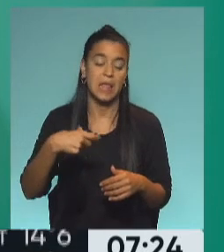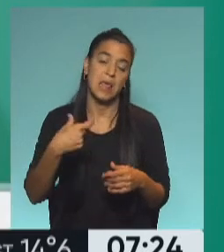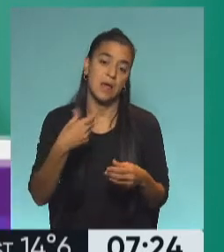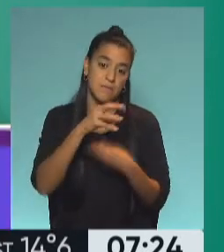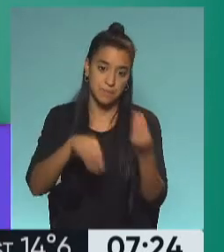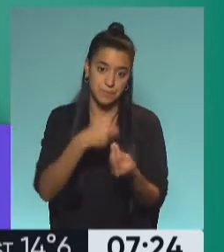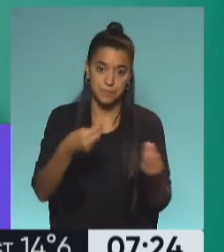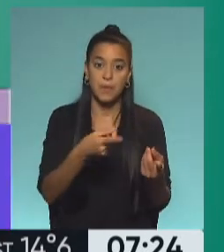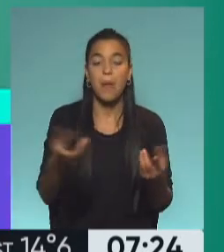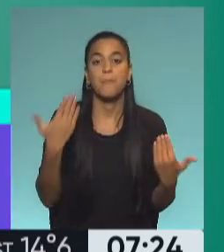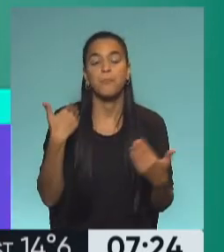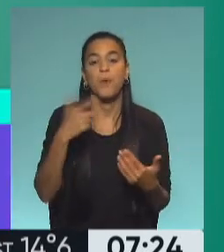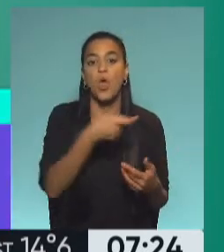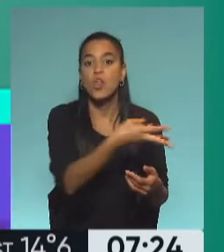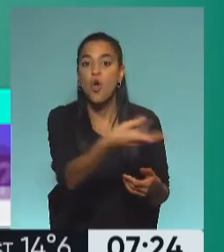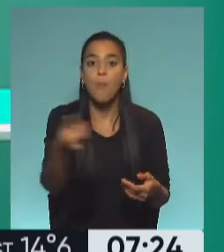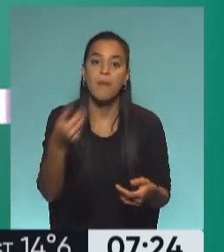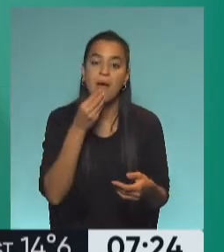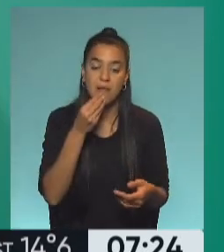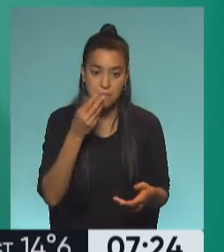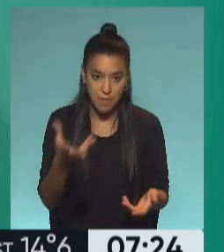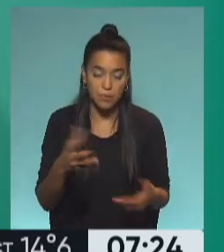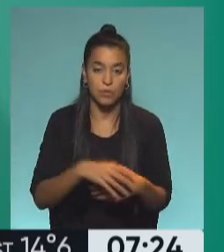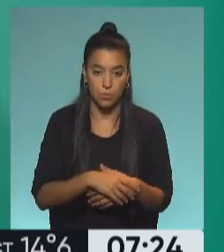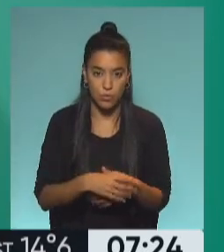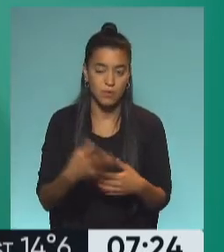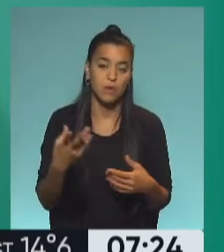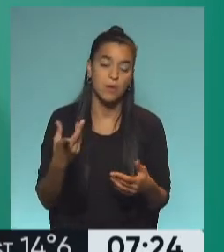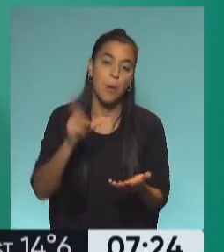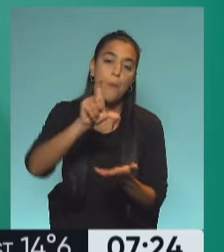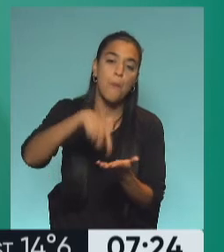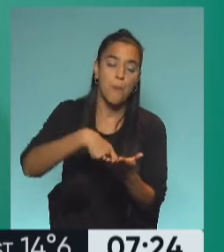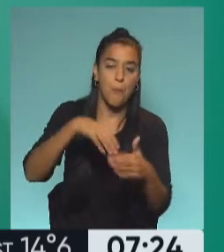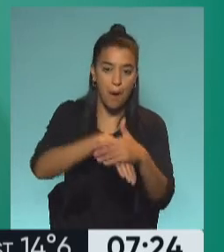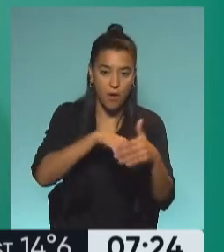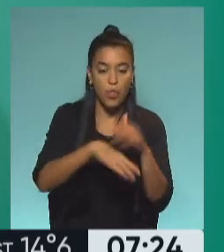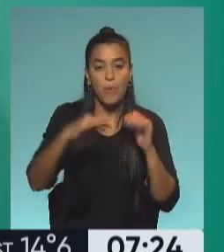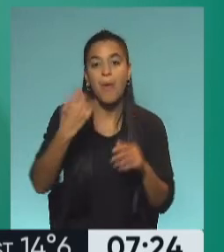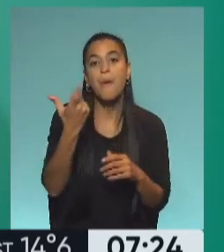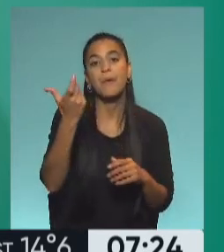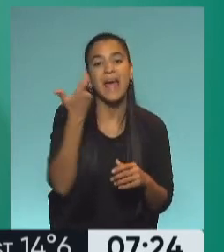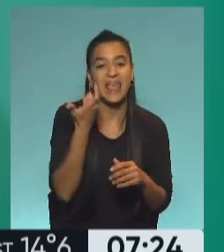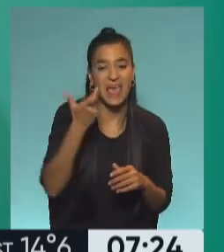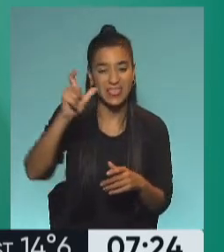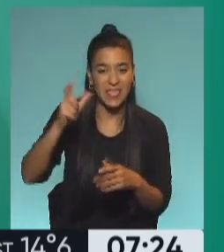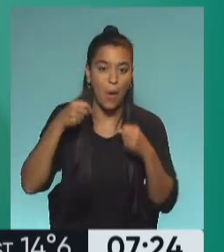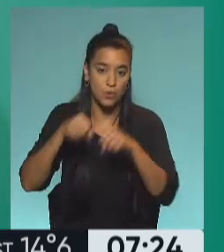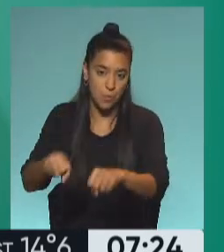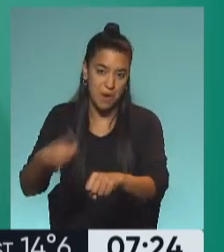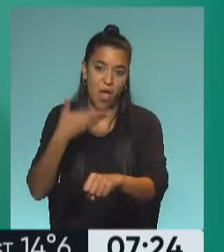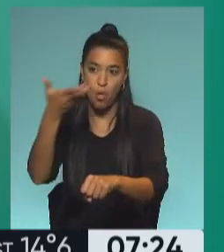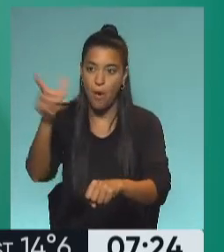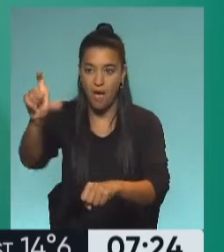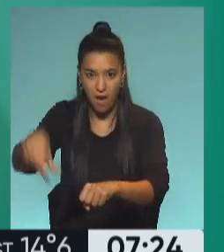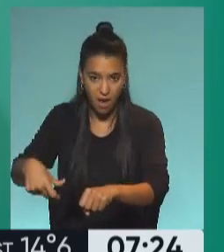familias para poder consumir alimentos, justamente la que está bancarizada, ¿no? O sea, vos tenés que ir con la tarjeta al supermercado,